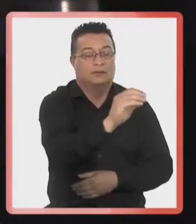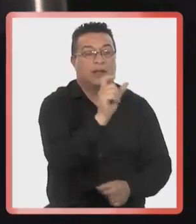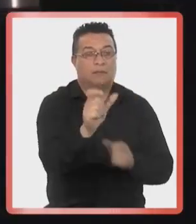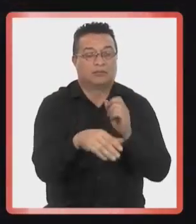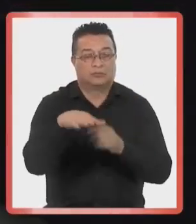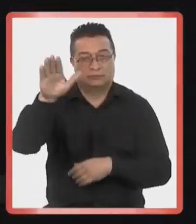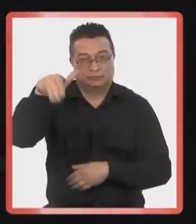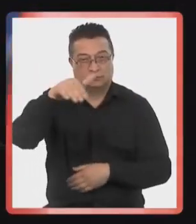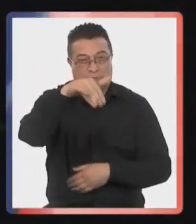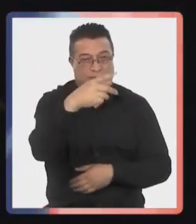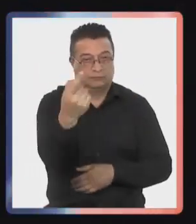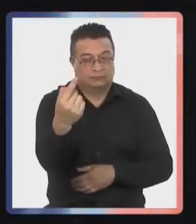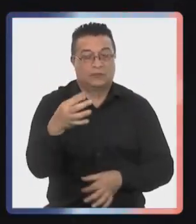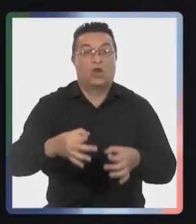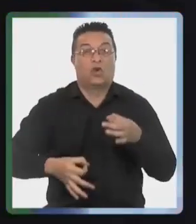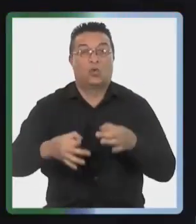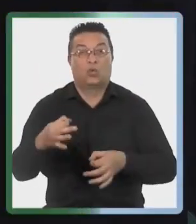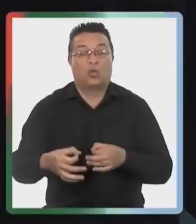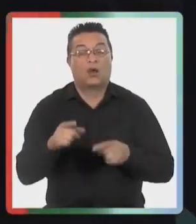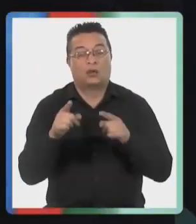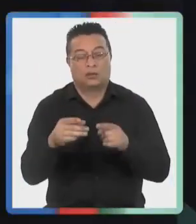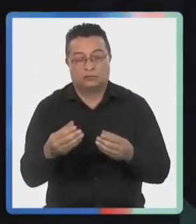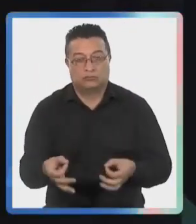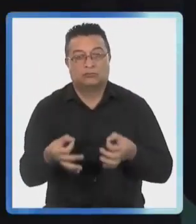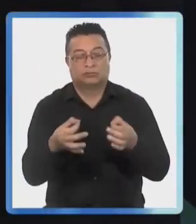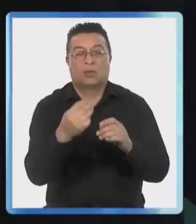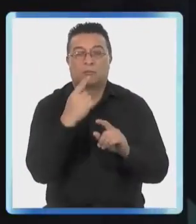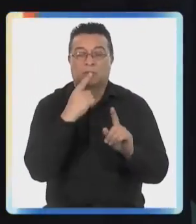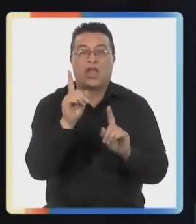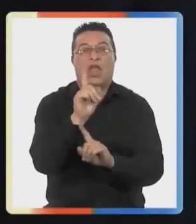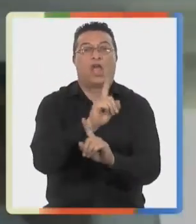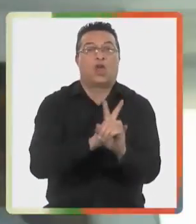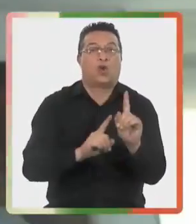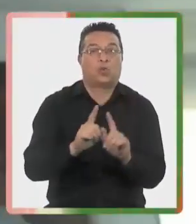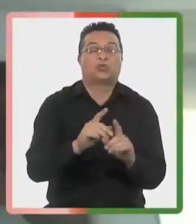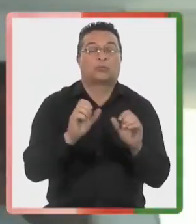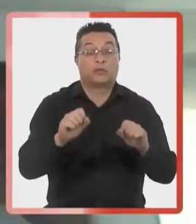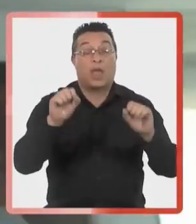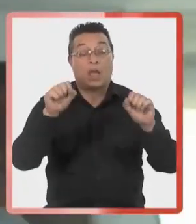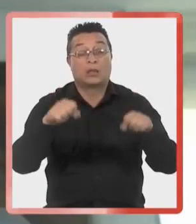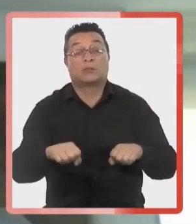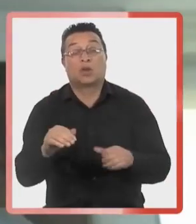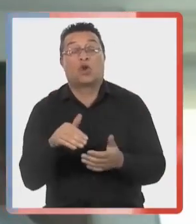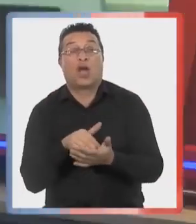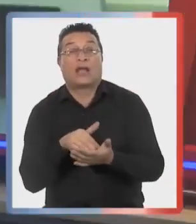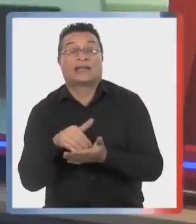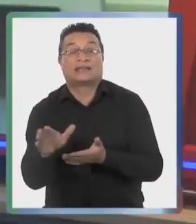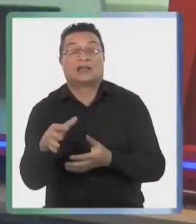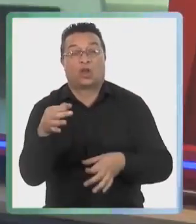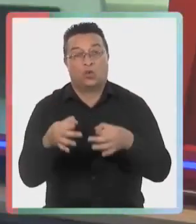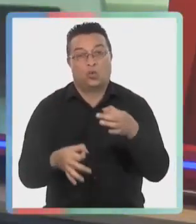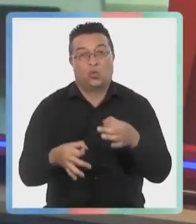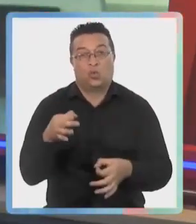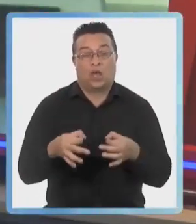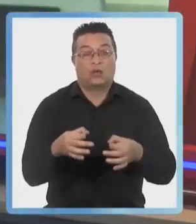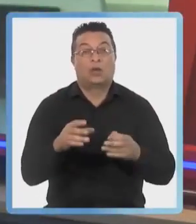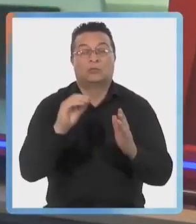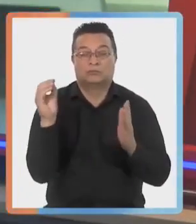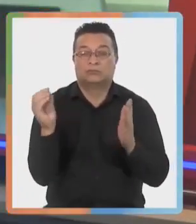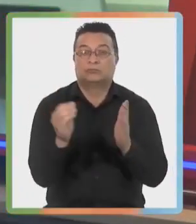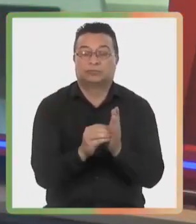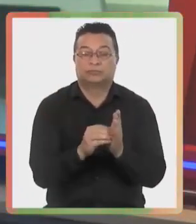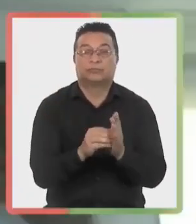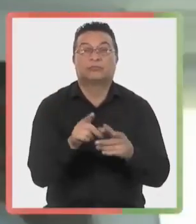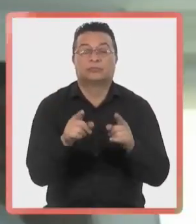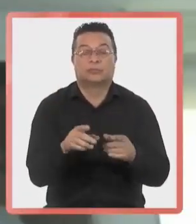personas, citarlo al juzgado, y ahí presenta su excusa, la puede aceptar o rechazar el juzgado y fijarle